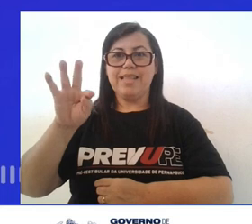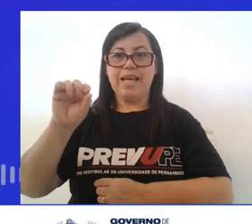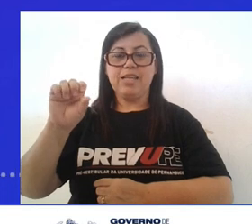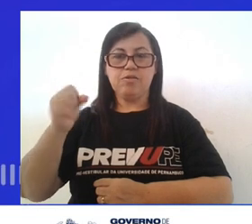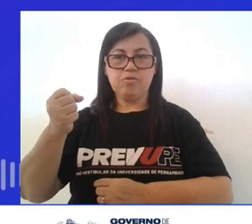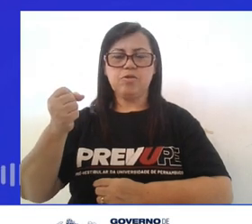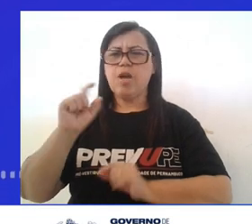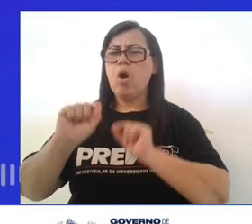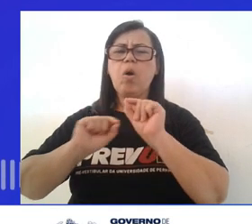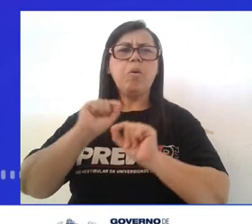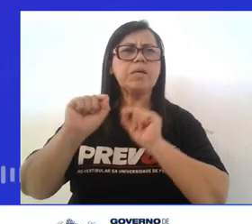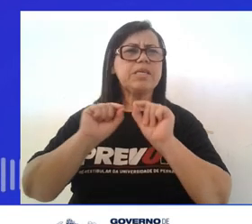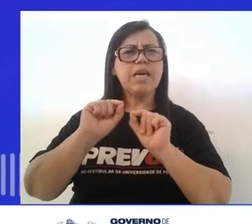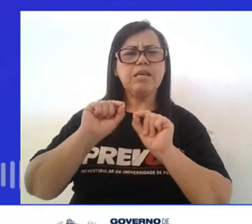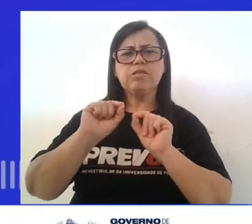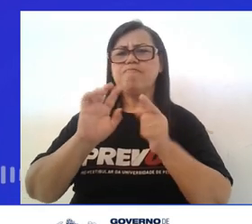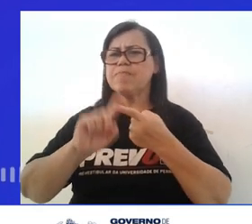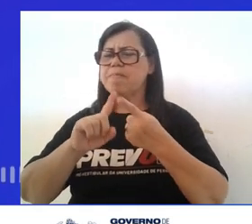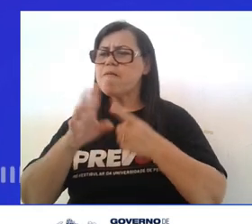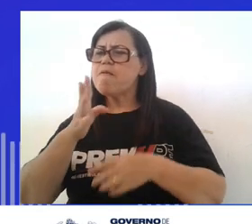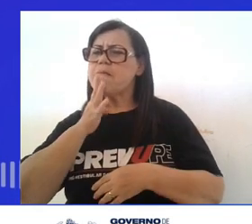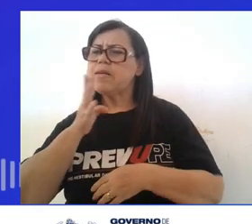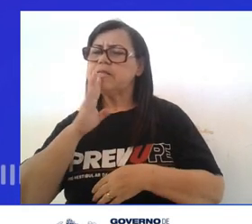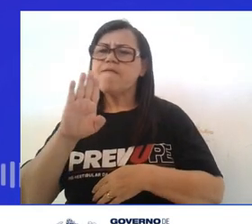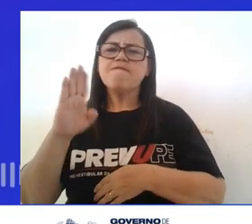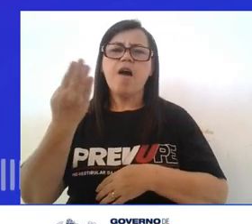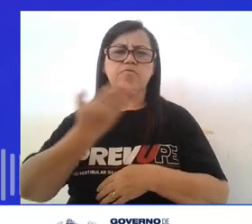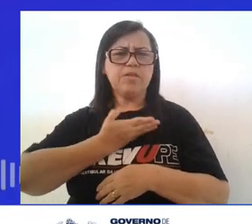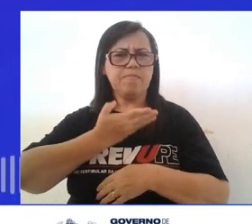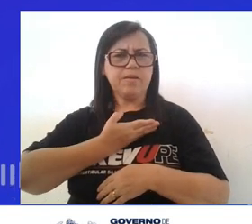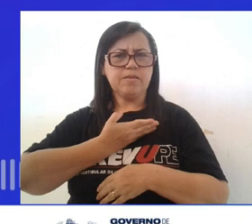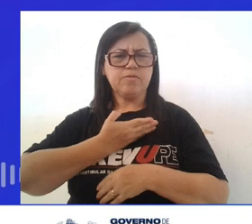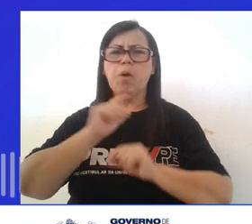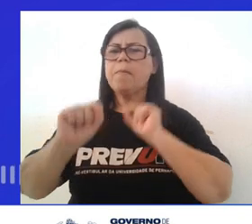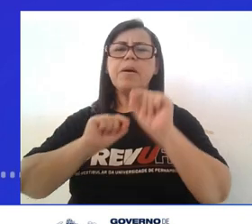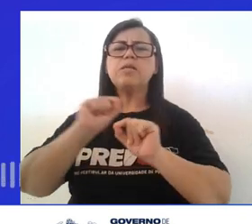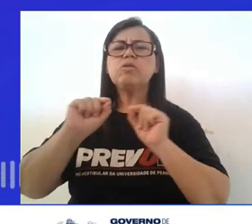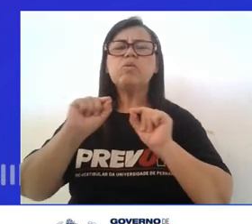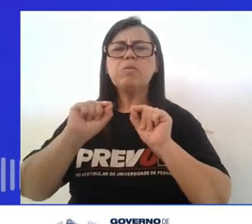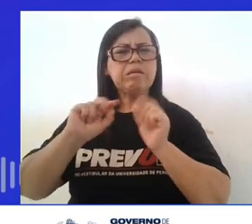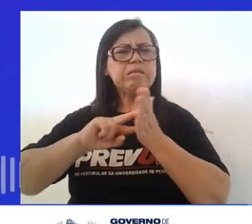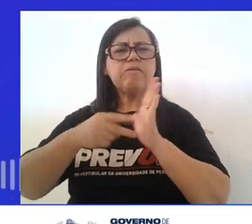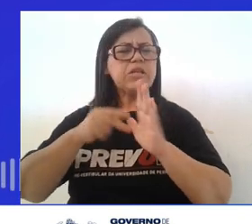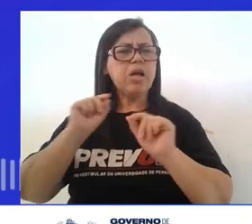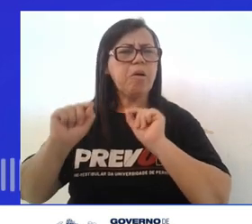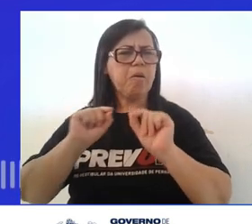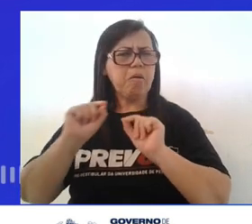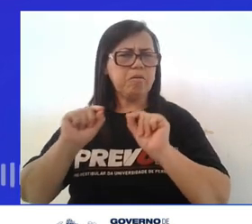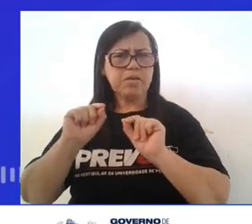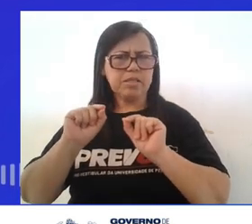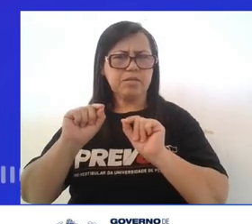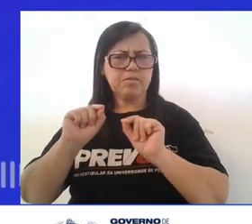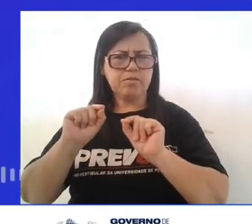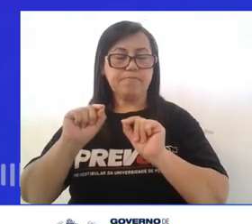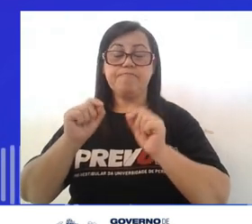¿no? Entonces, observa, cuando tengáis un texto, es interesante observar todas sus